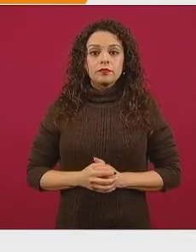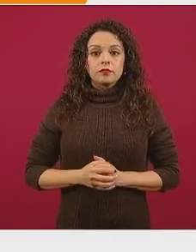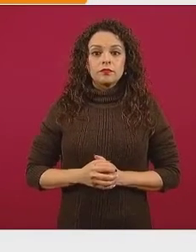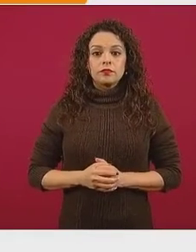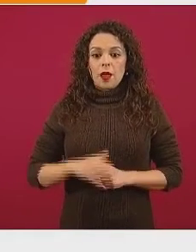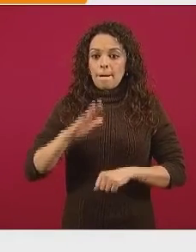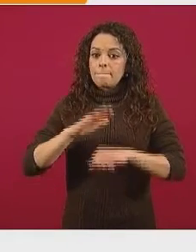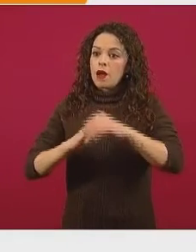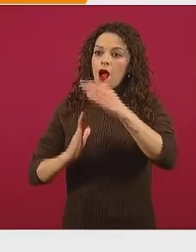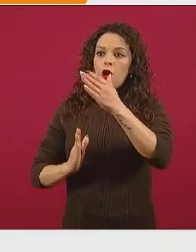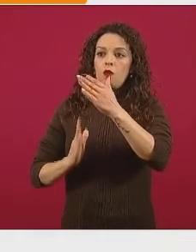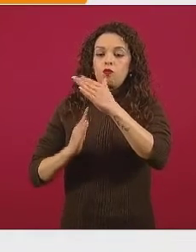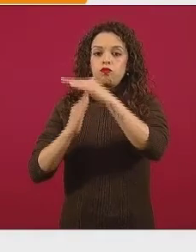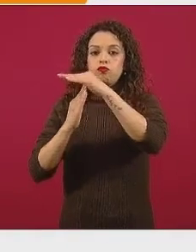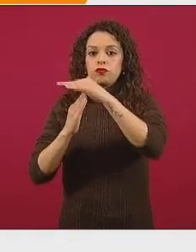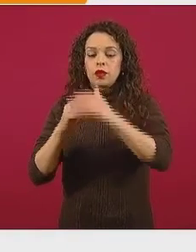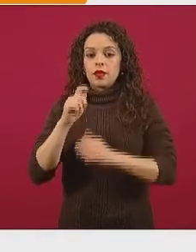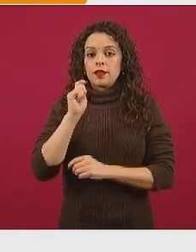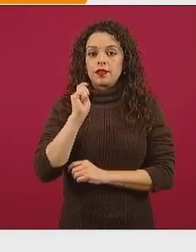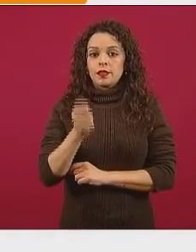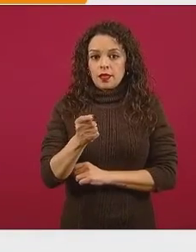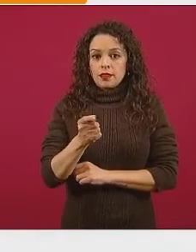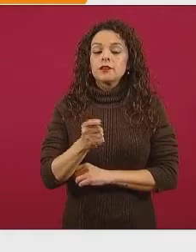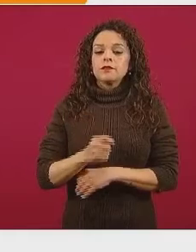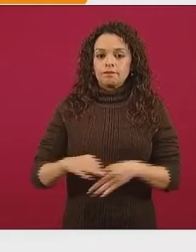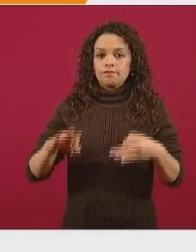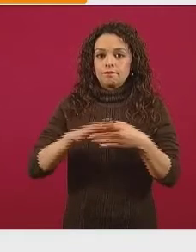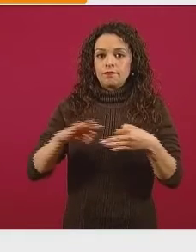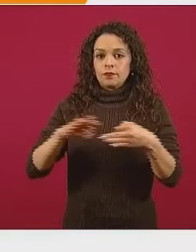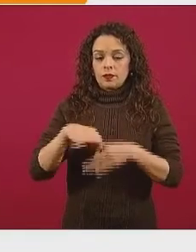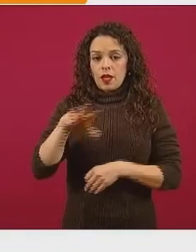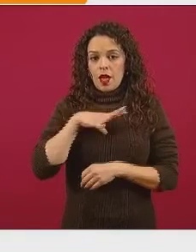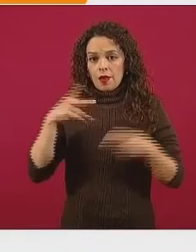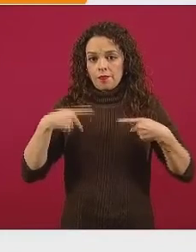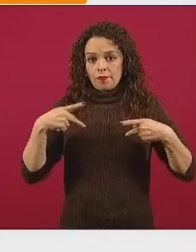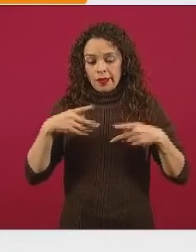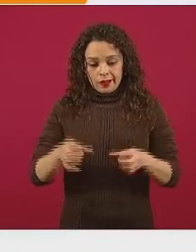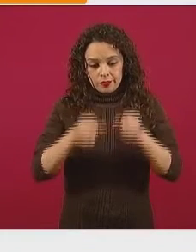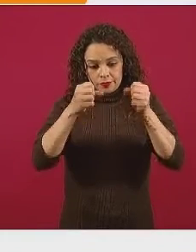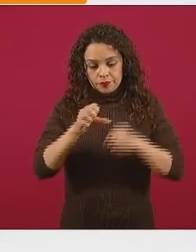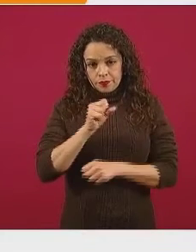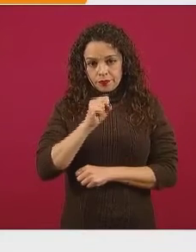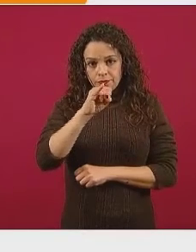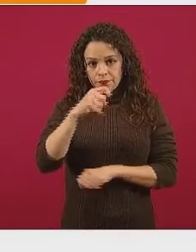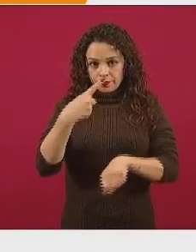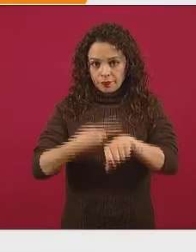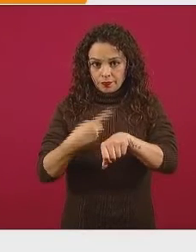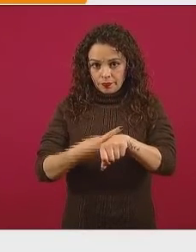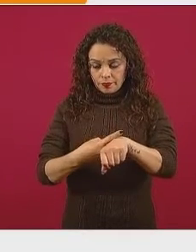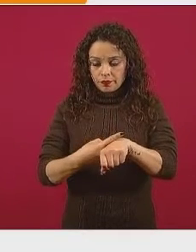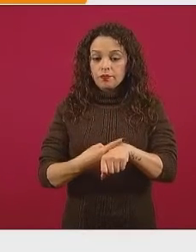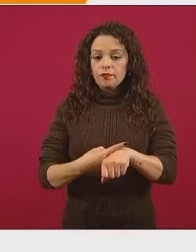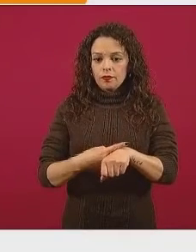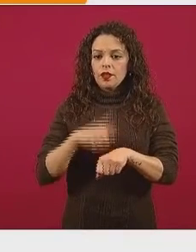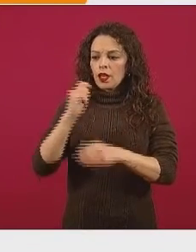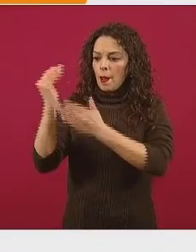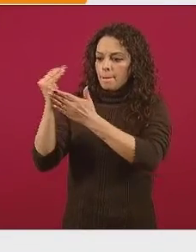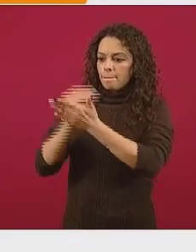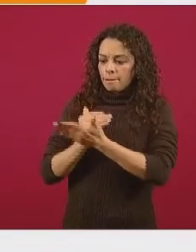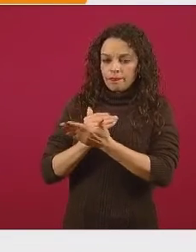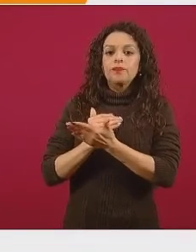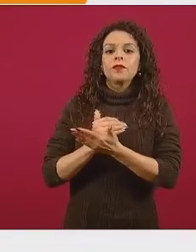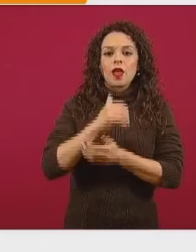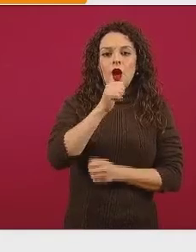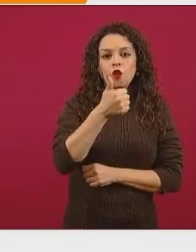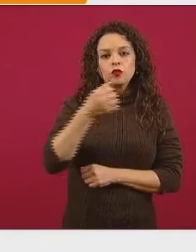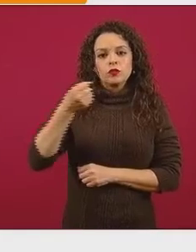puntos máximos en la frecuencia de los casos confirmados, un descenso durante 2 meses, agosto y septiembre, y a partir de